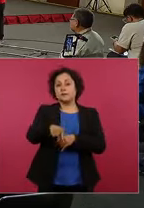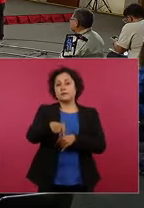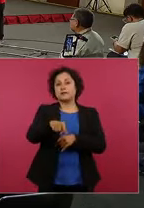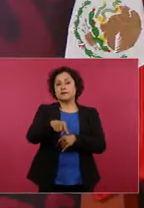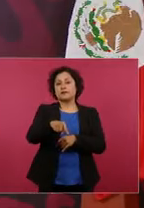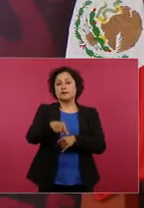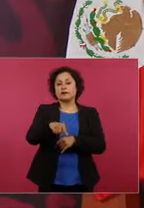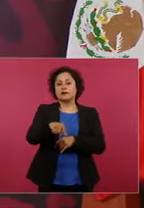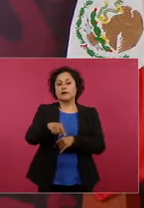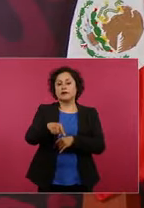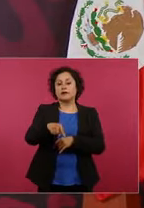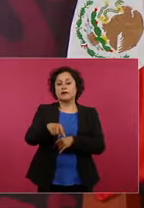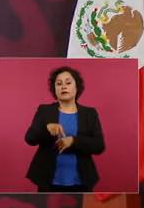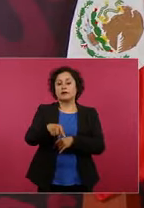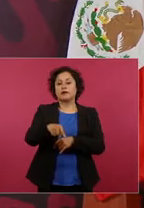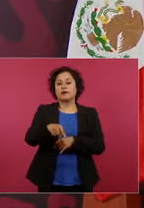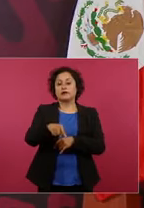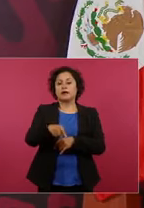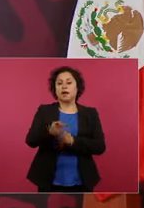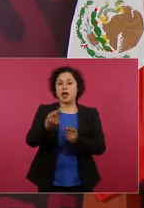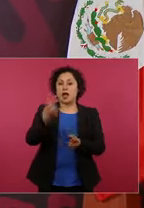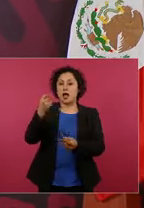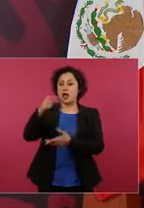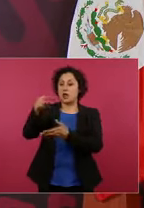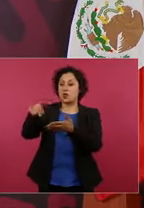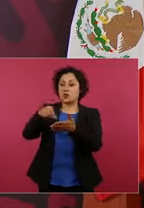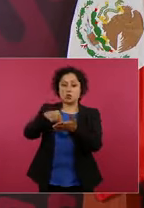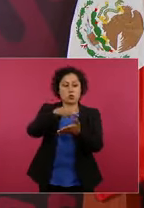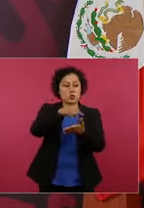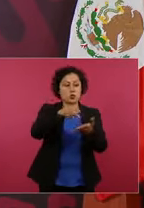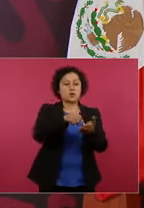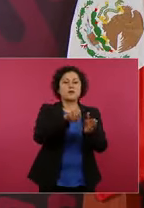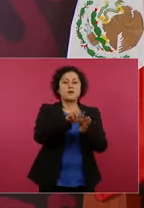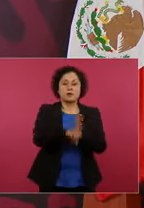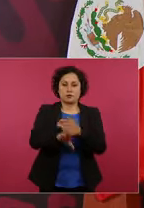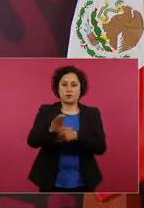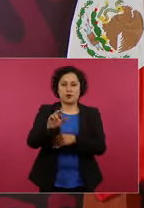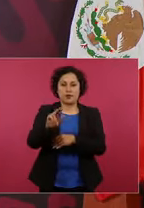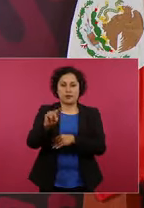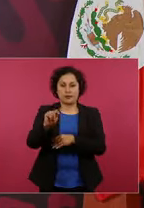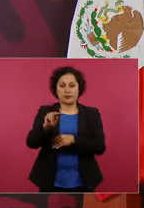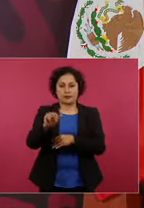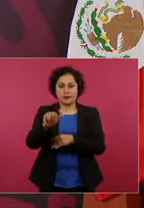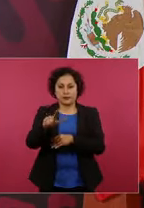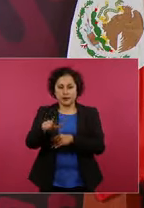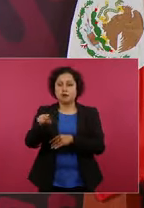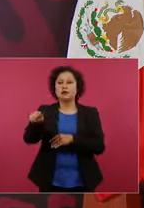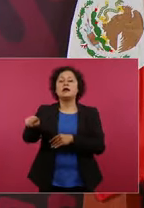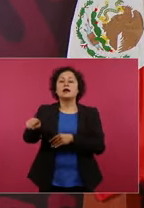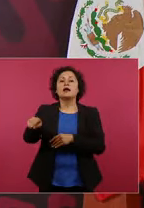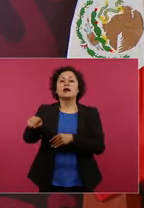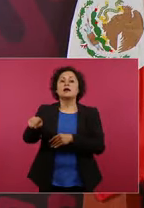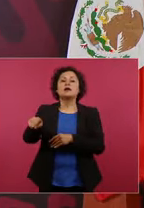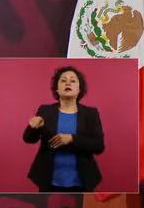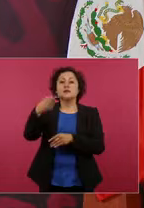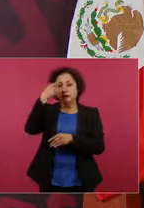la declinación de esos campos como Cantarell, porque cada vez